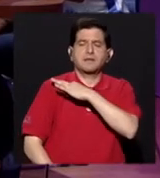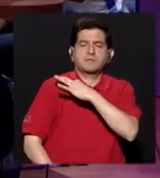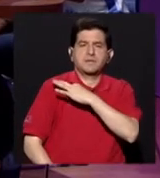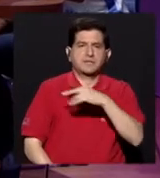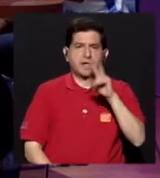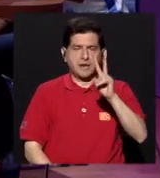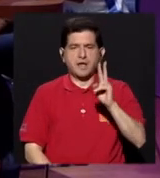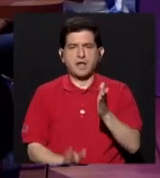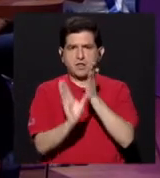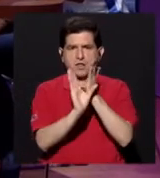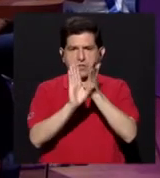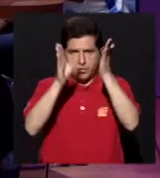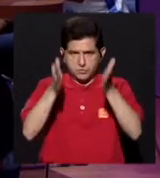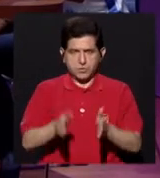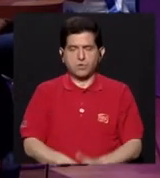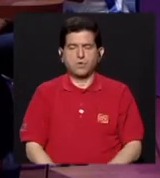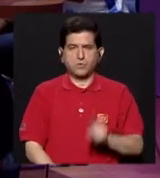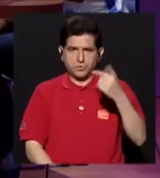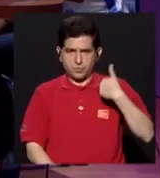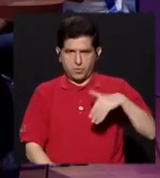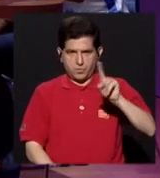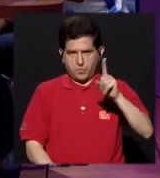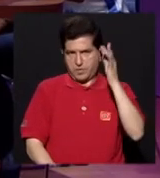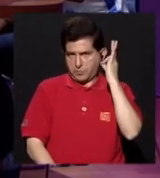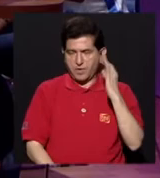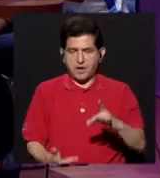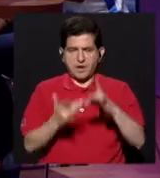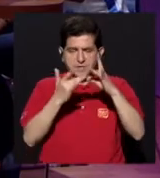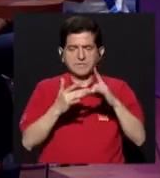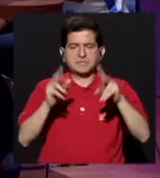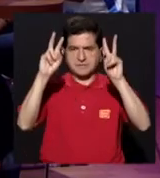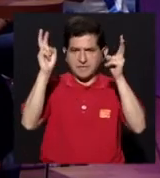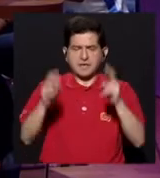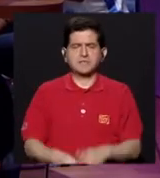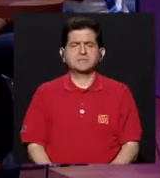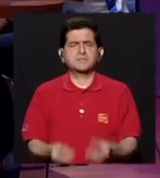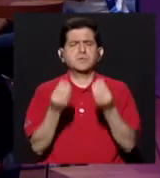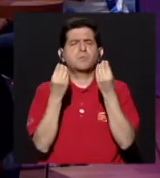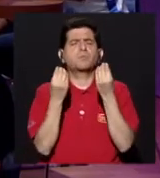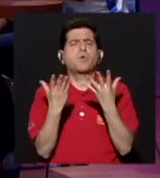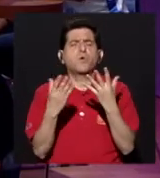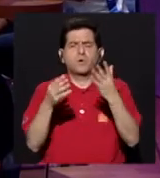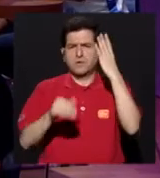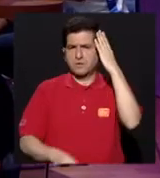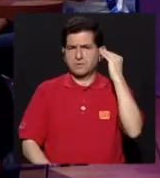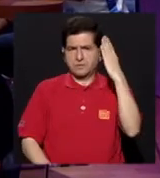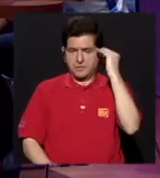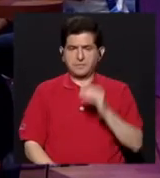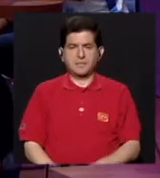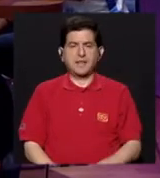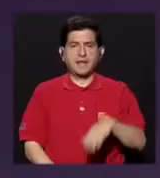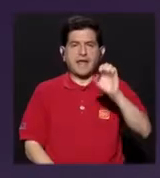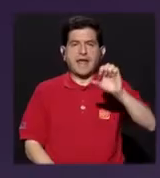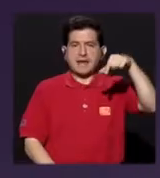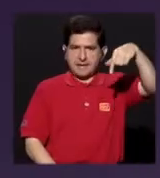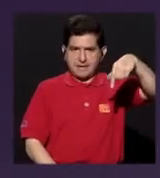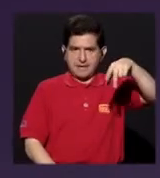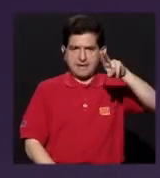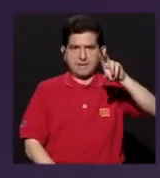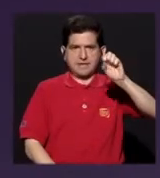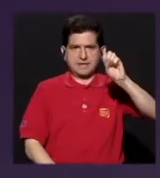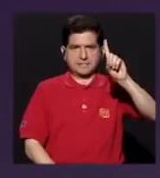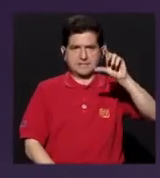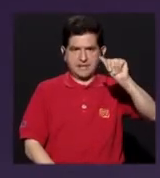dos psicólogos, una psicóloga, un psicólogo expertos en este campo con muchísima experiencia, y ellos son Eric Quesada, que